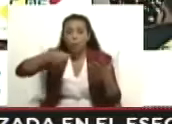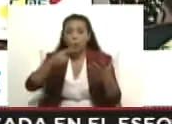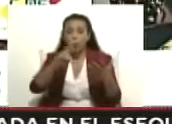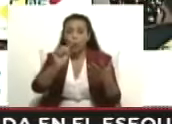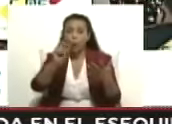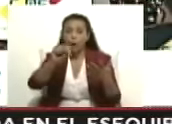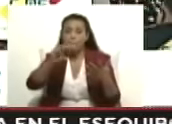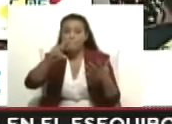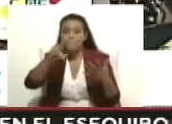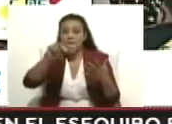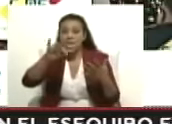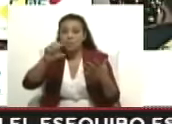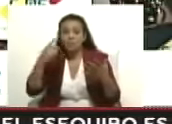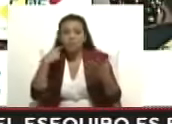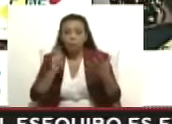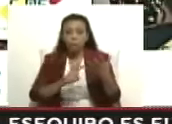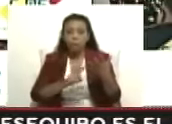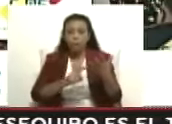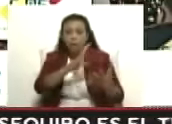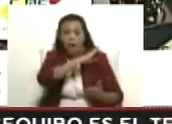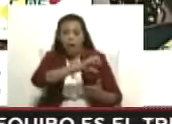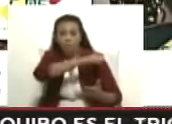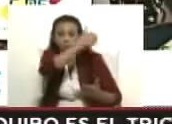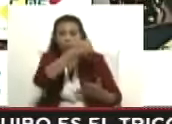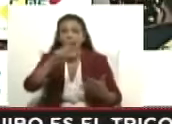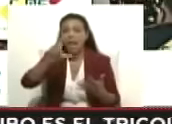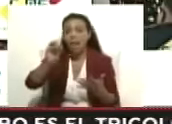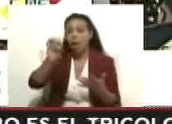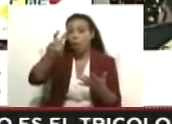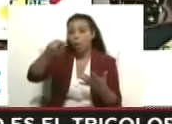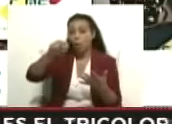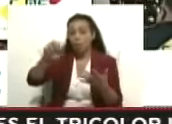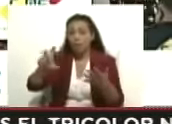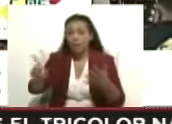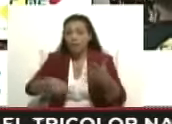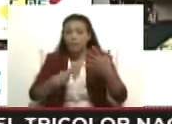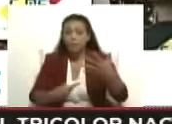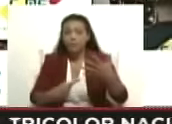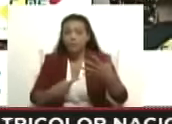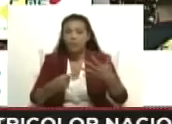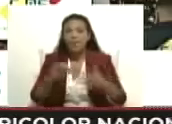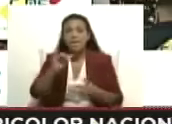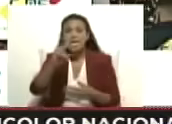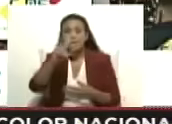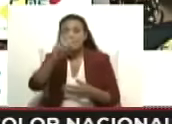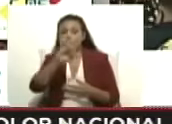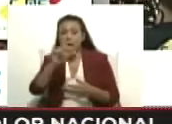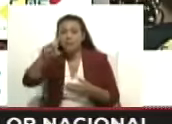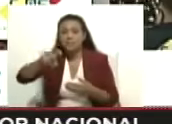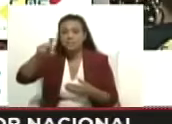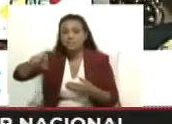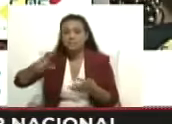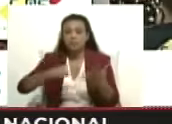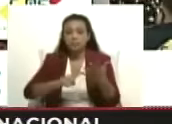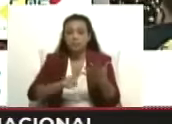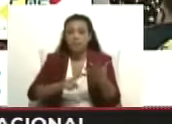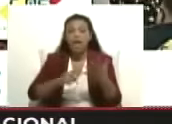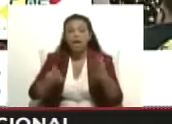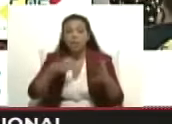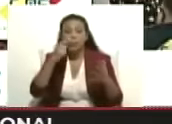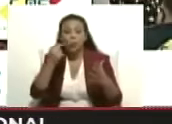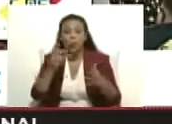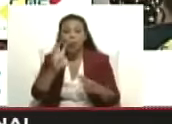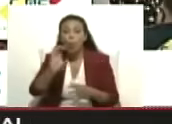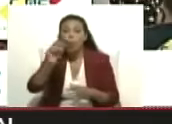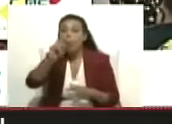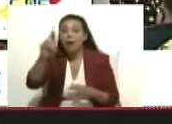del Pino. Rector Leonel Párica. Rector Imac Zac. Rector